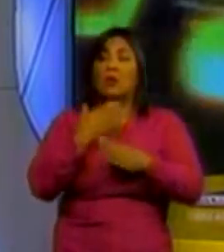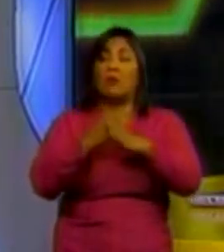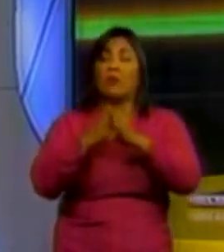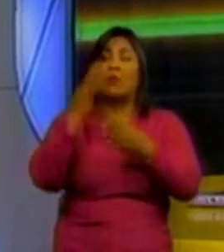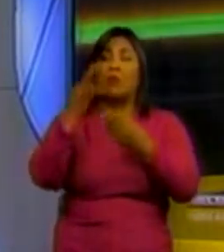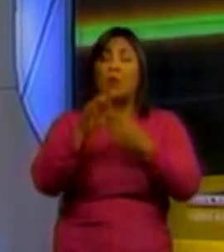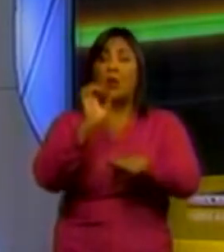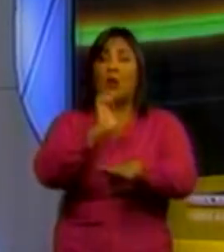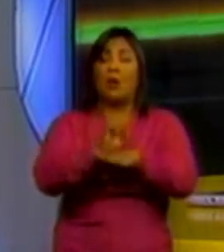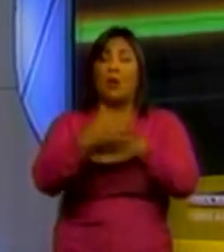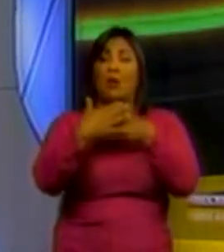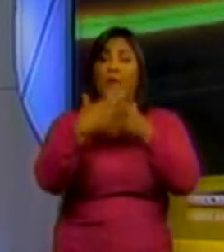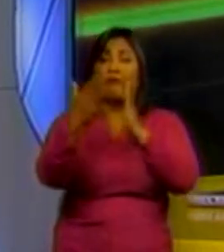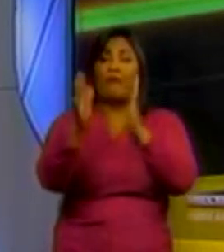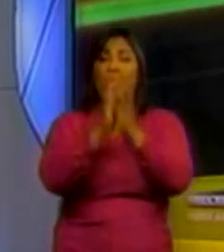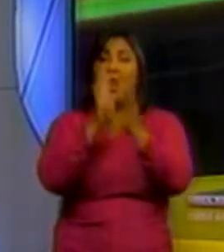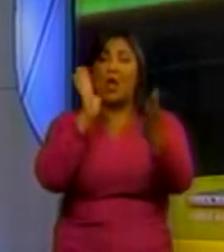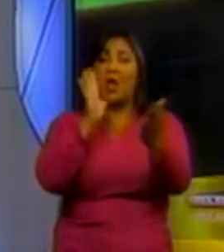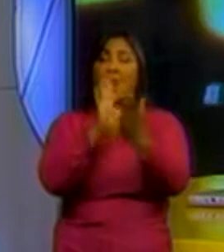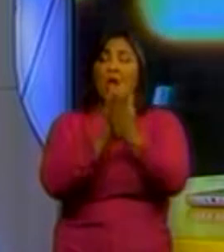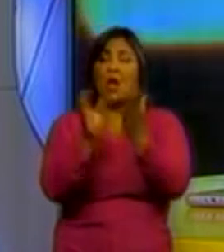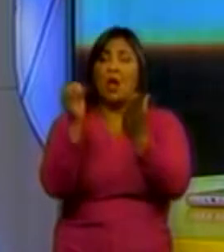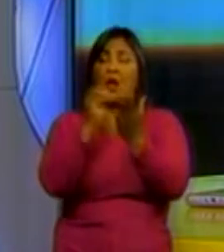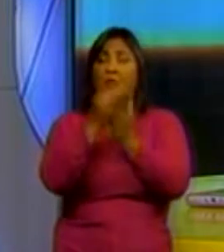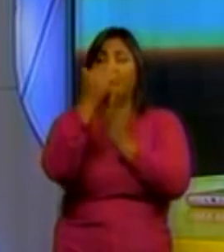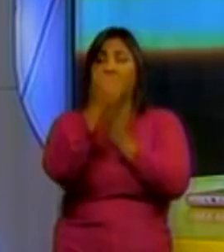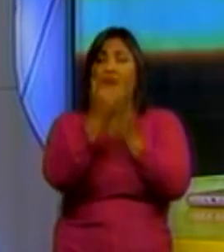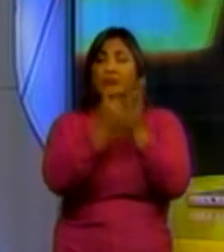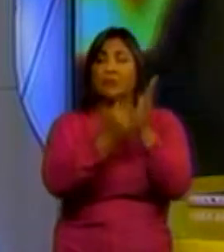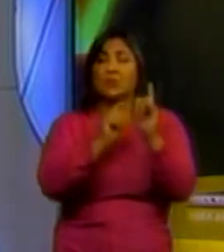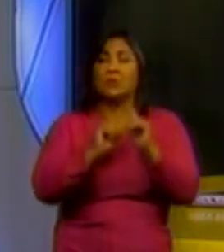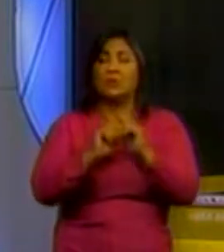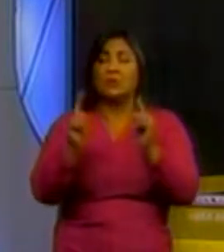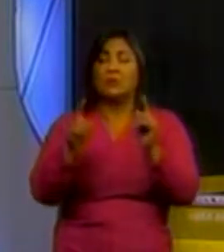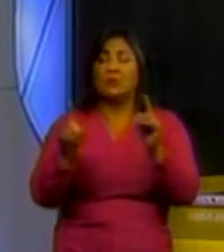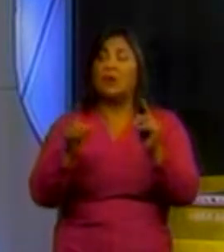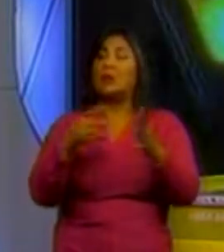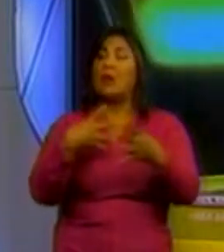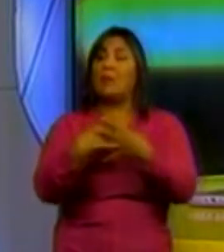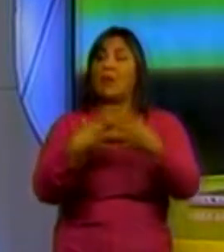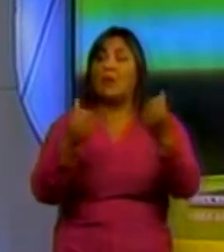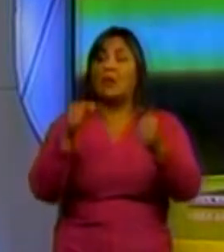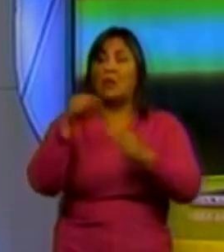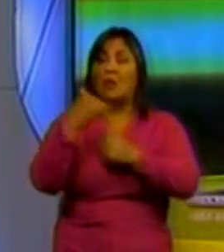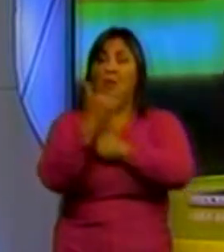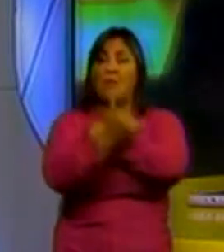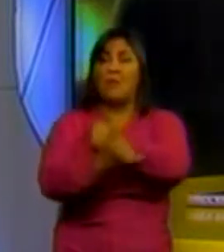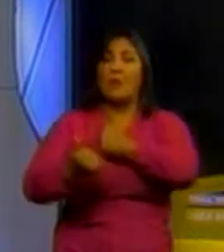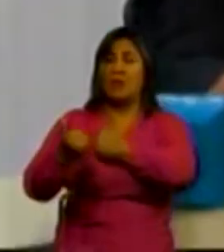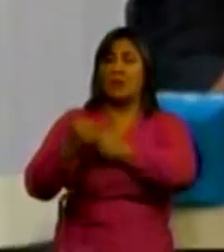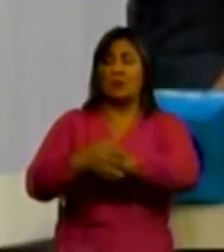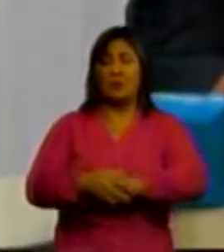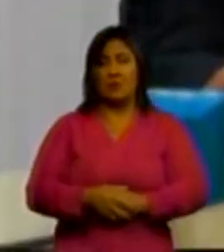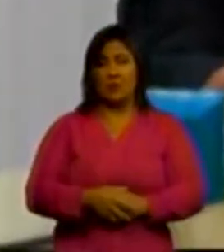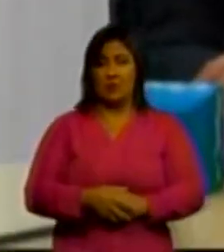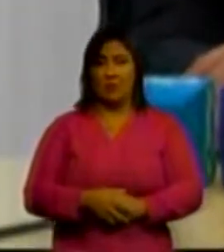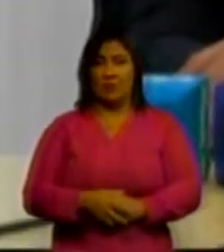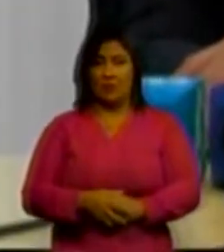Ecuador frente a los temas críticos registrados en diferentes centros penitenciarios del país.